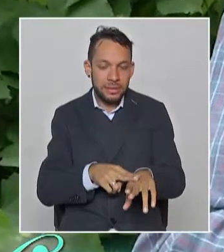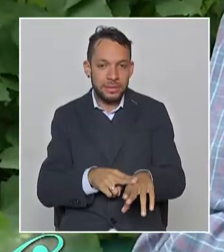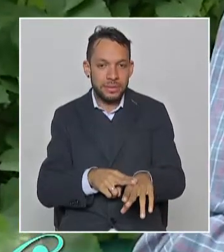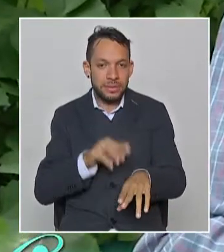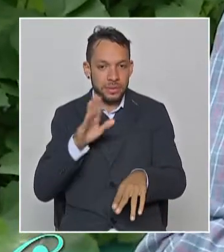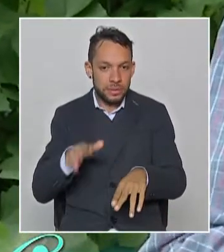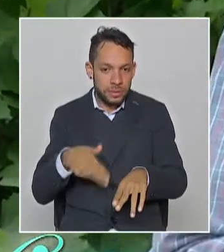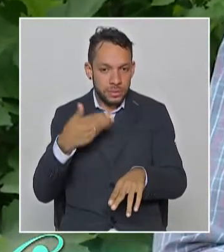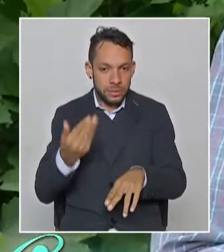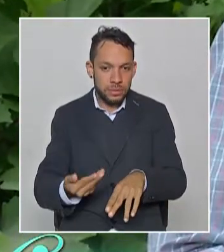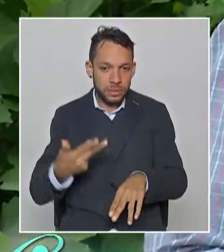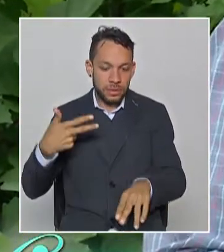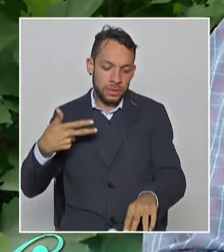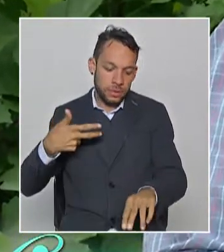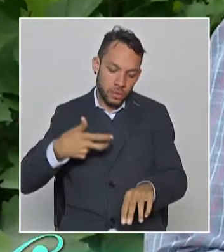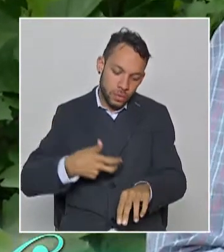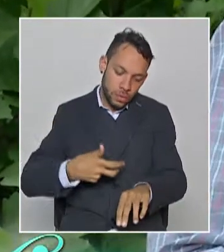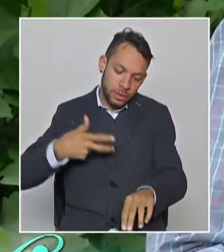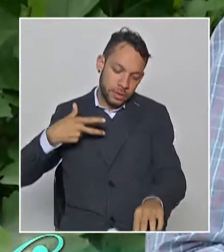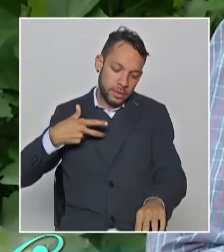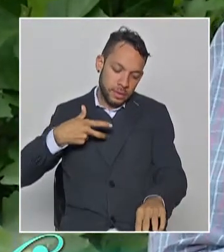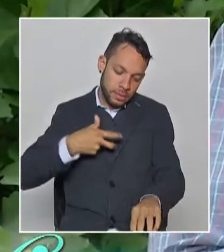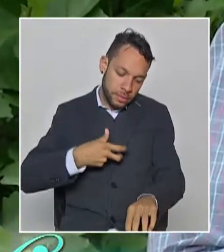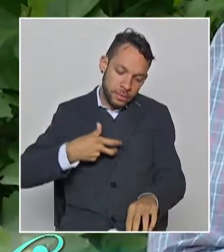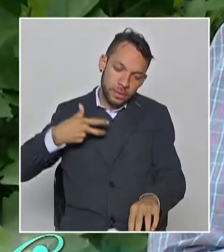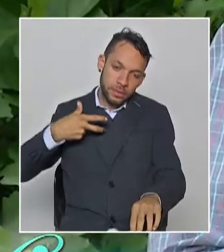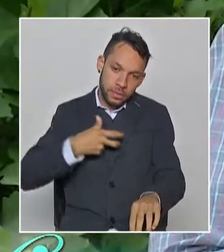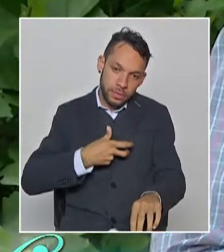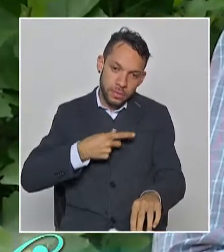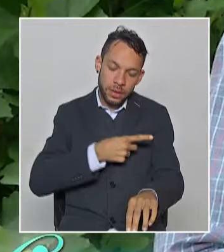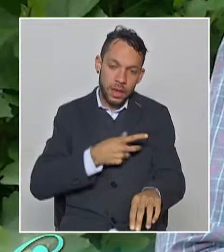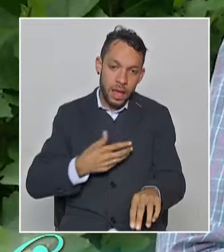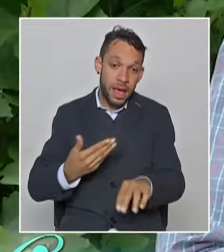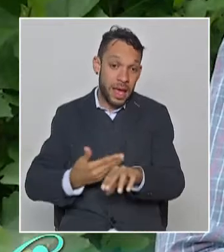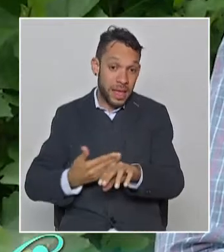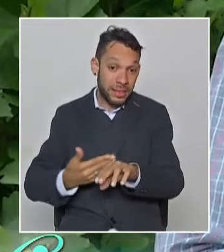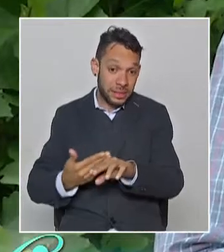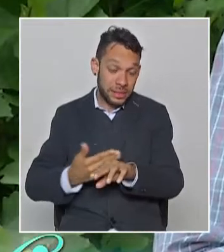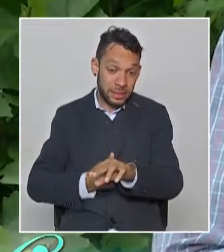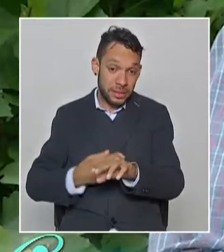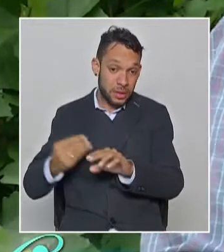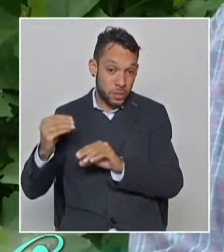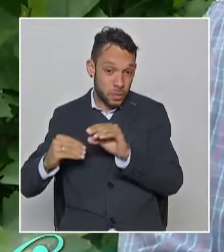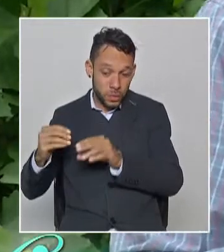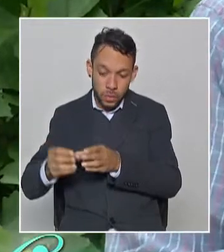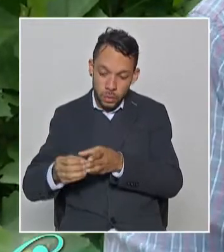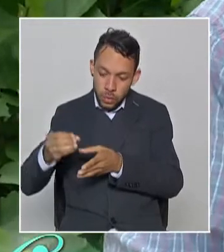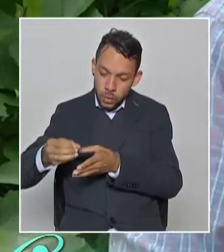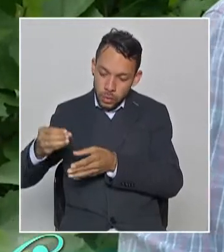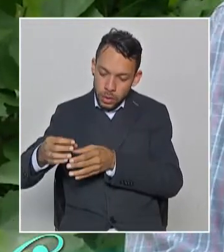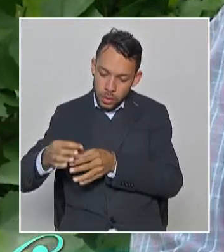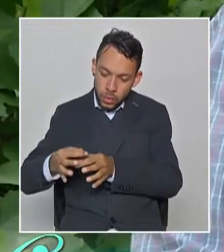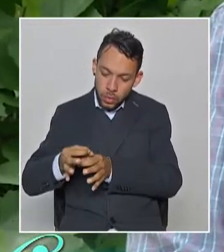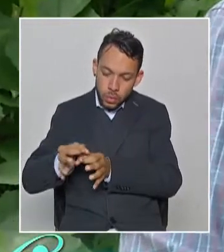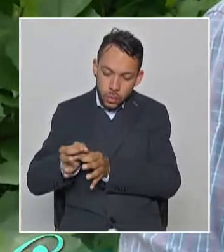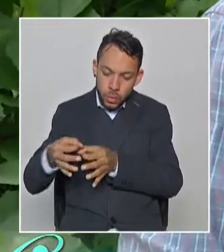allí a través de inyecciones que la persona, unas ampollas o inyecciones que tiene la doctora y ella lo aplica